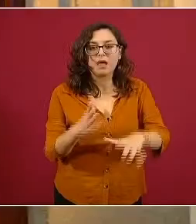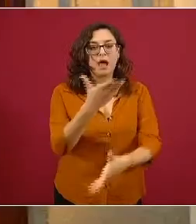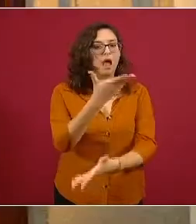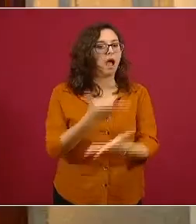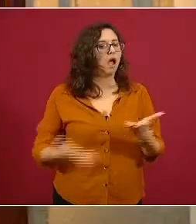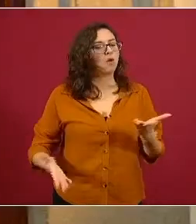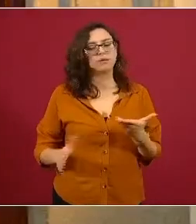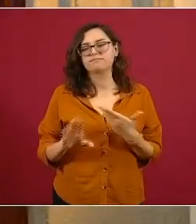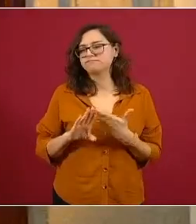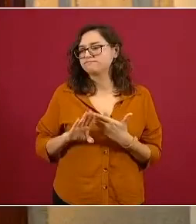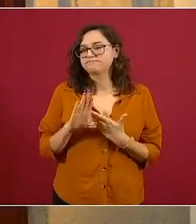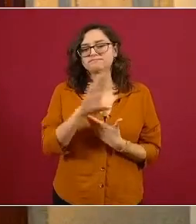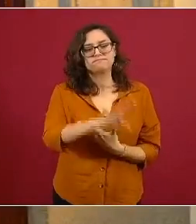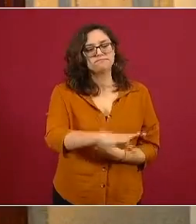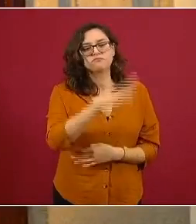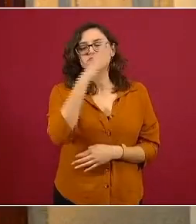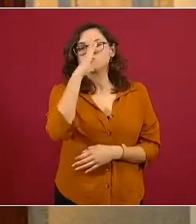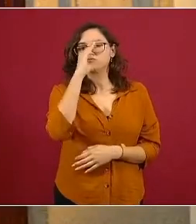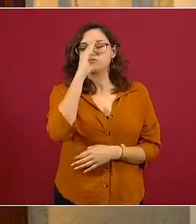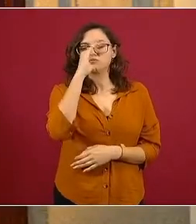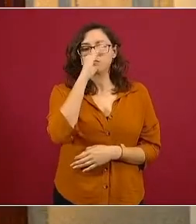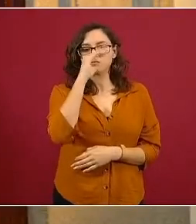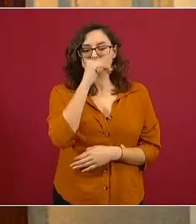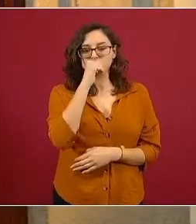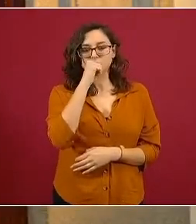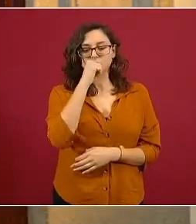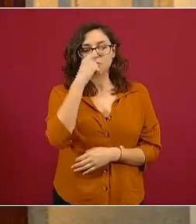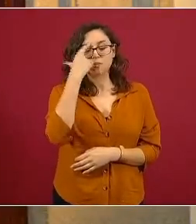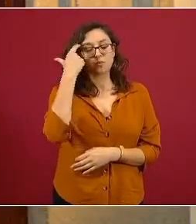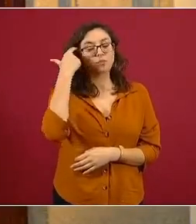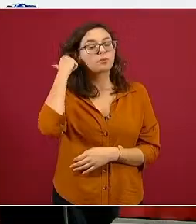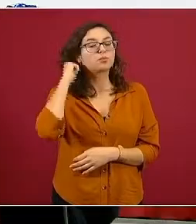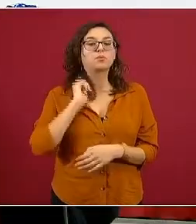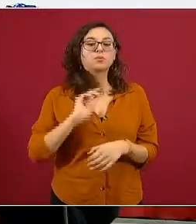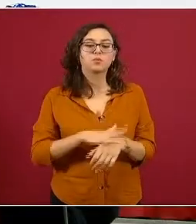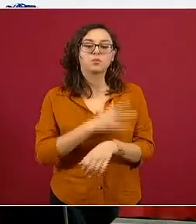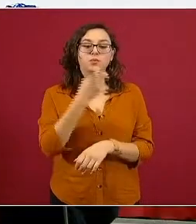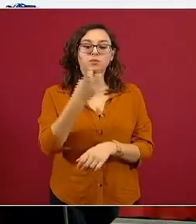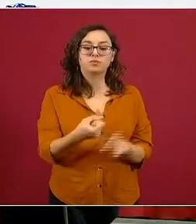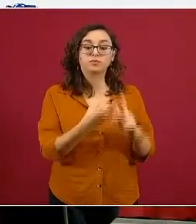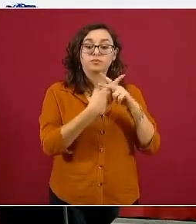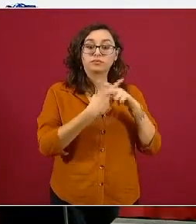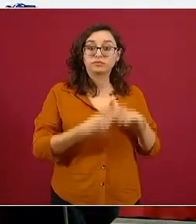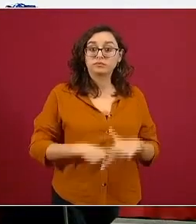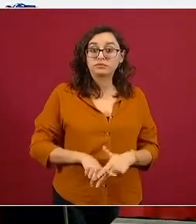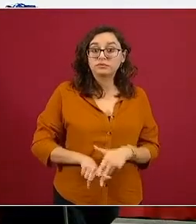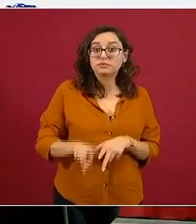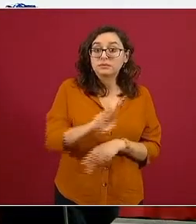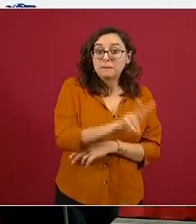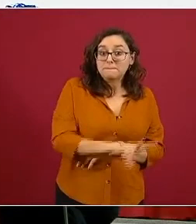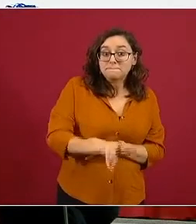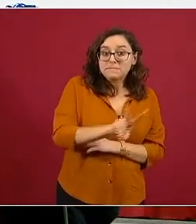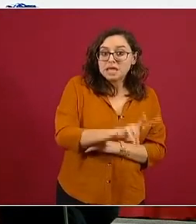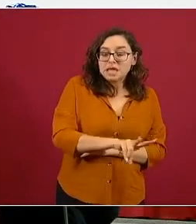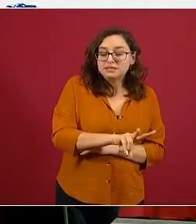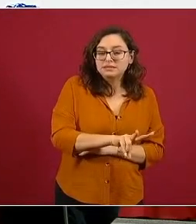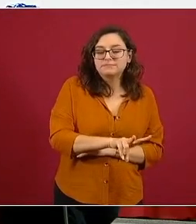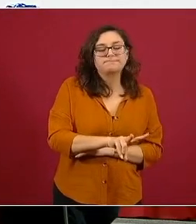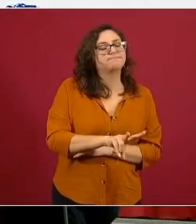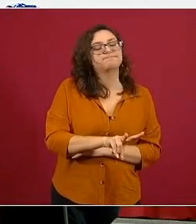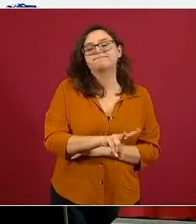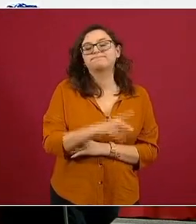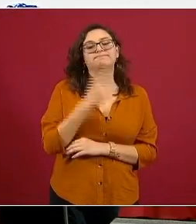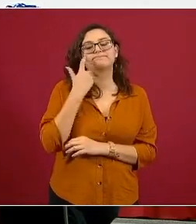algo que queremos evitar. Y en lugar de empezar el Buen Fin en un fin de semana, vamos a arrancar